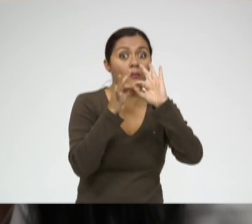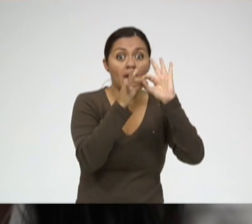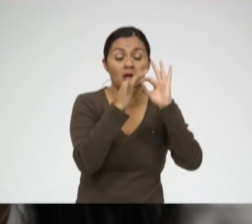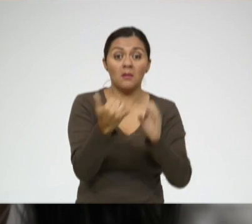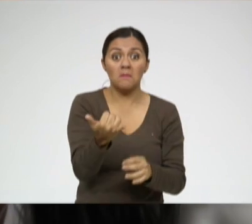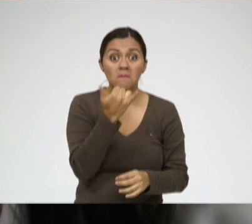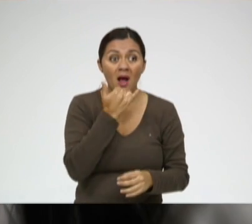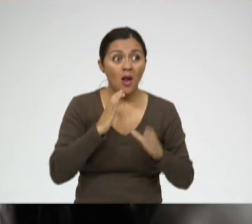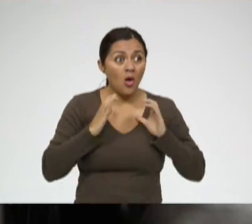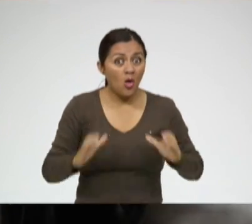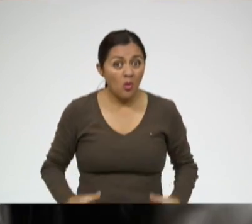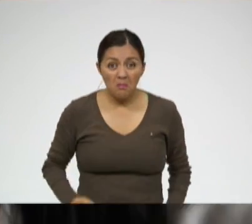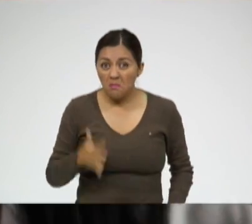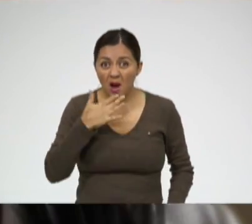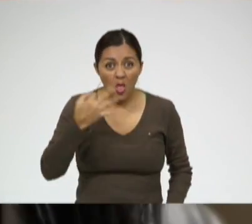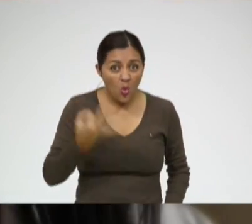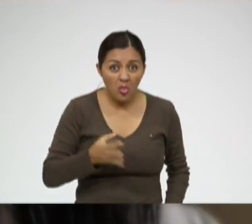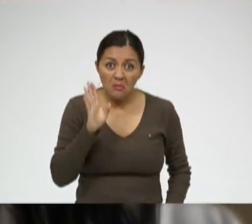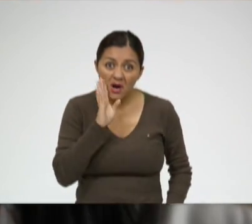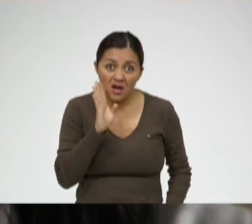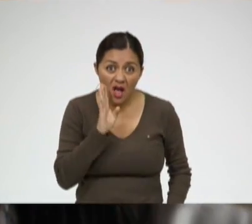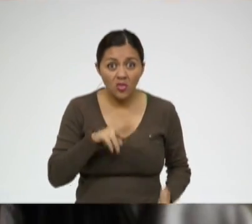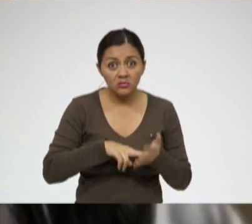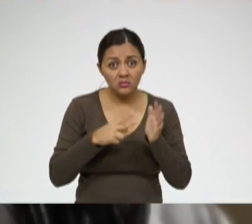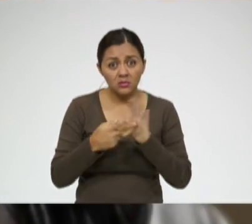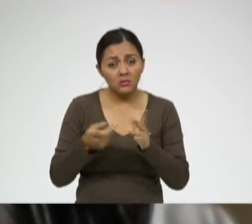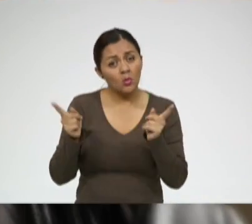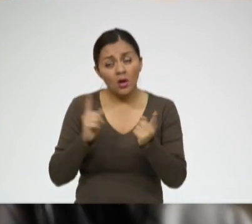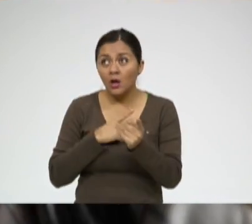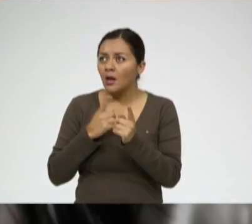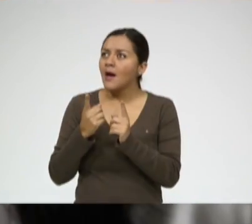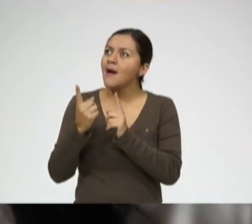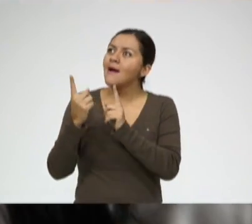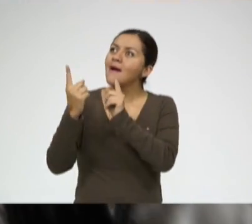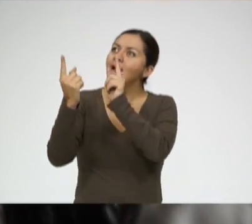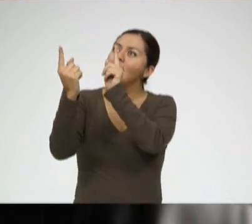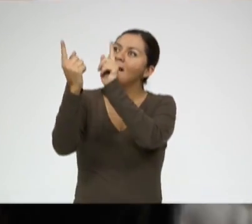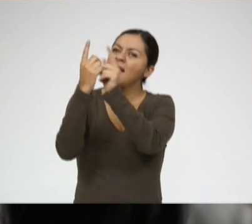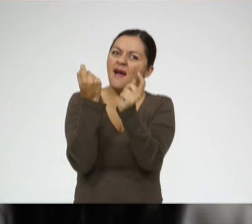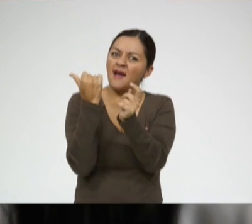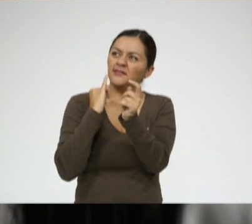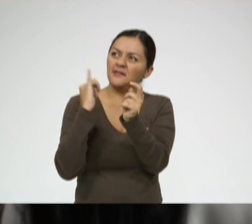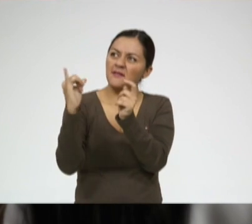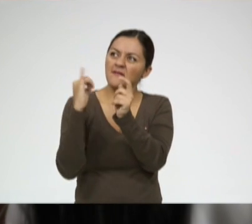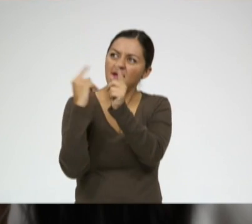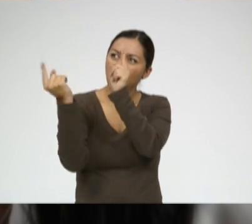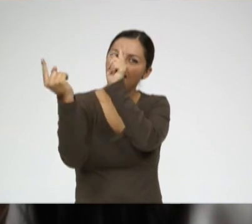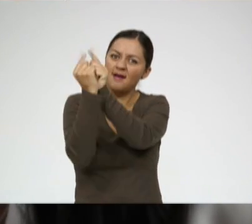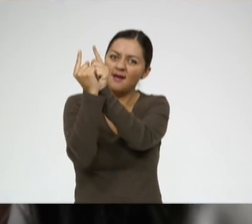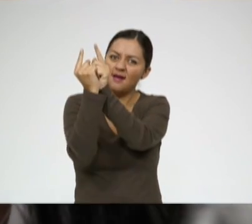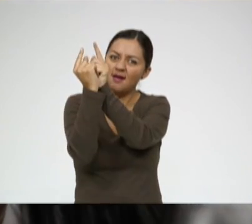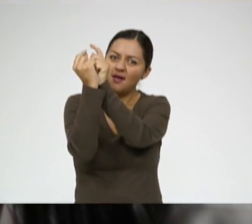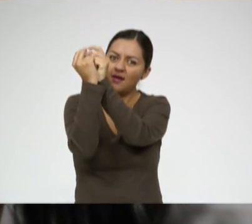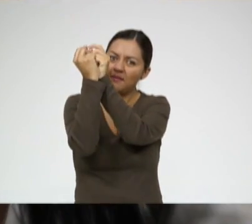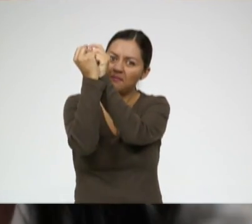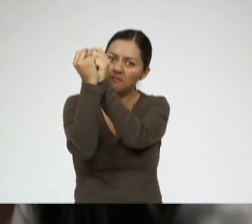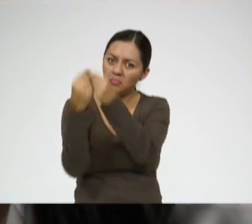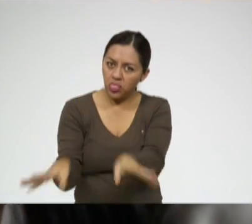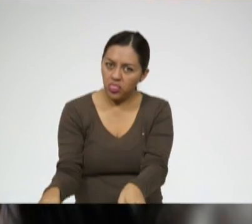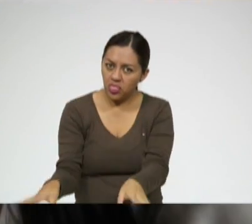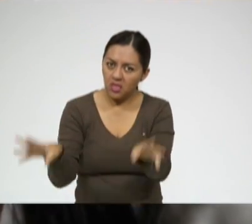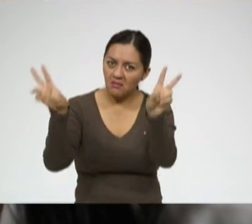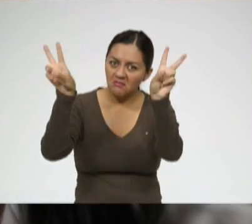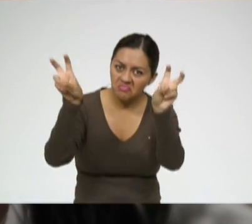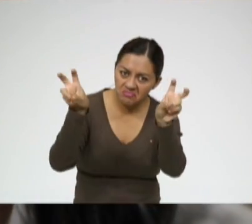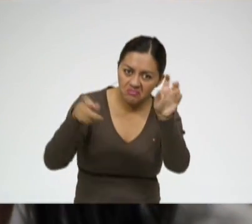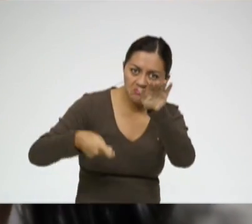inadecuados de conducta y hace por ahí una conexión y una identificación negativa, obviamente se puede enrolar en situaciones de pandillerismo,